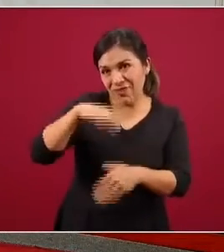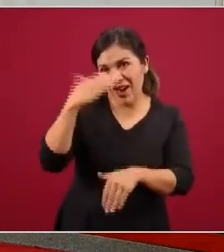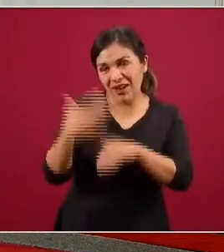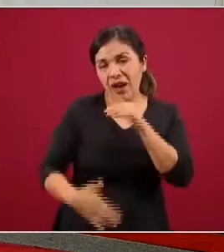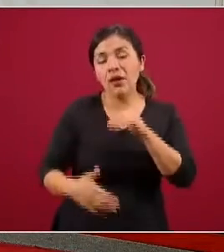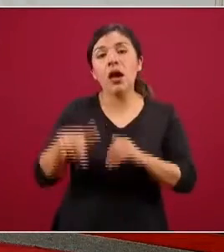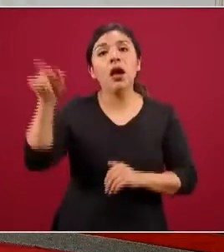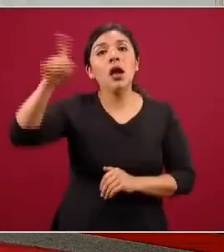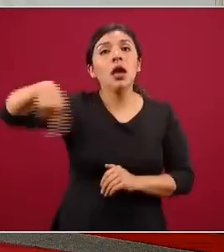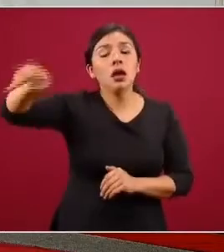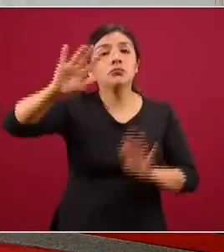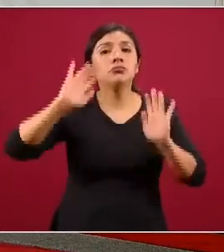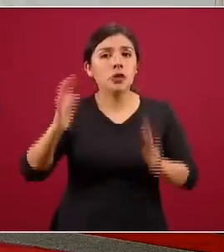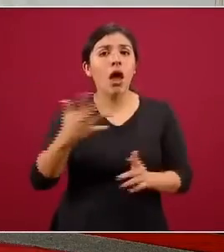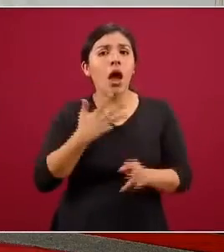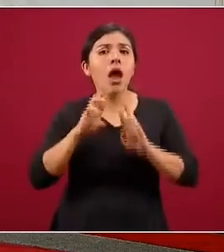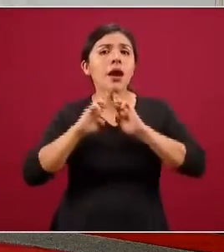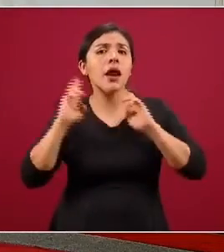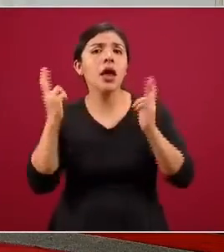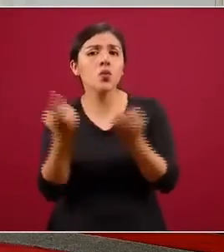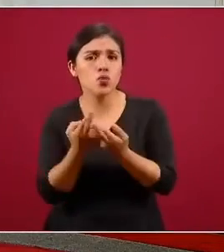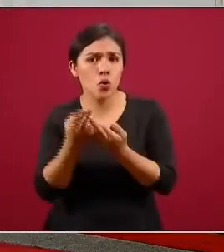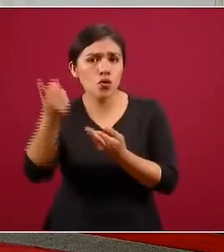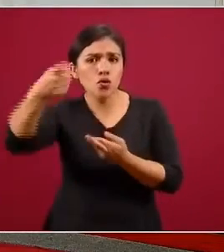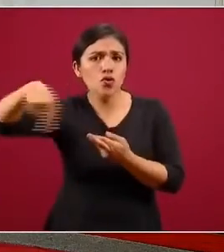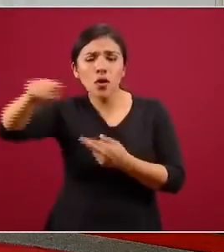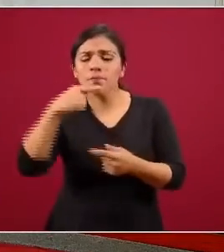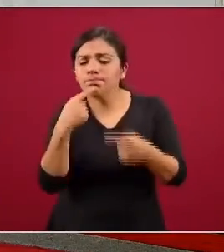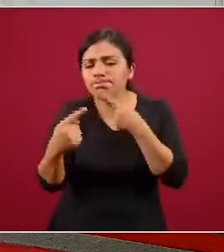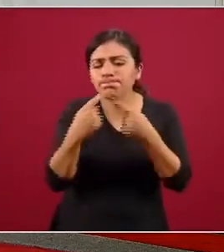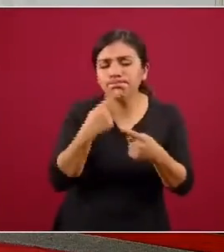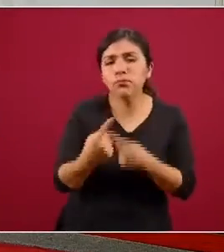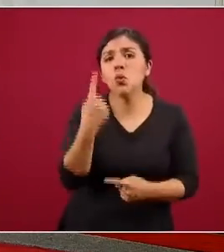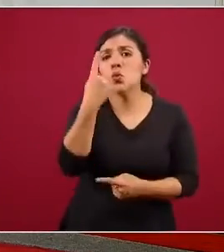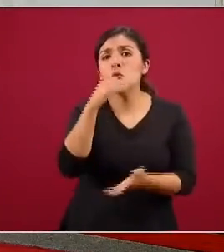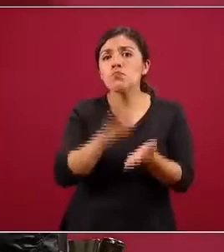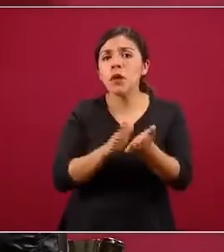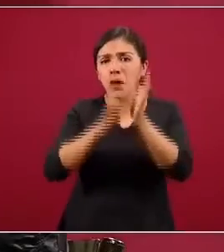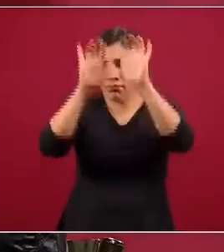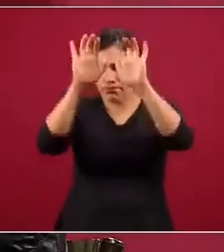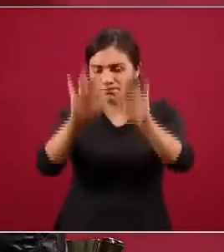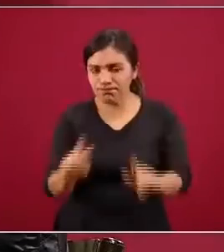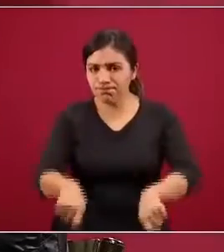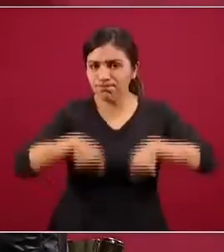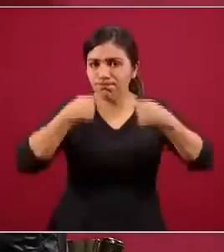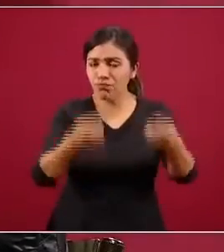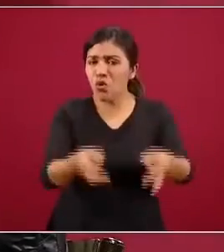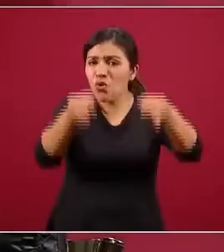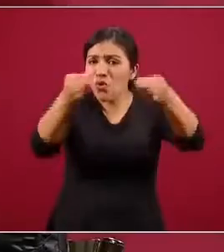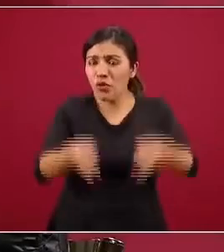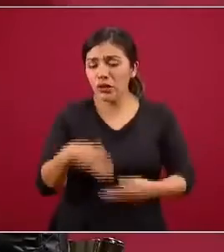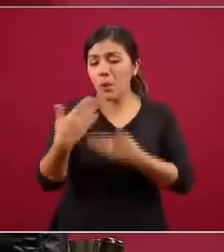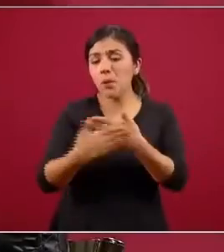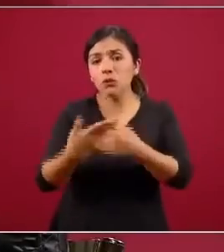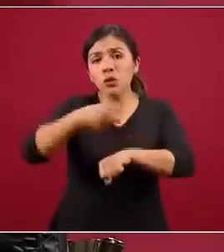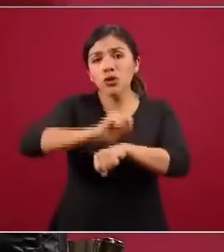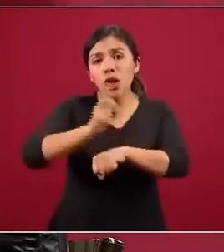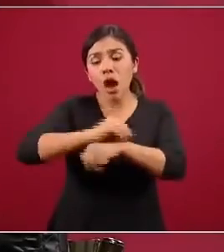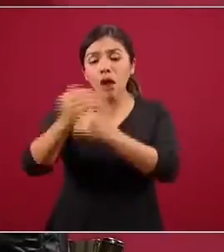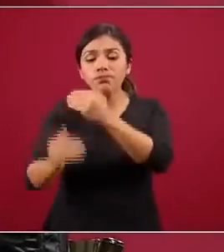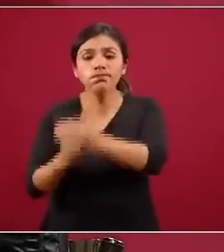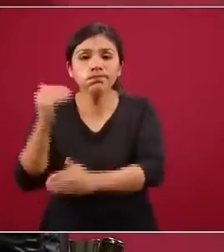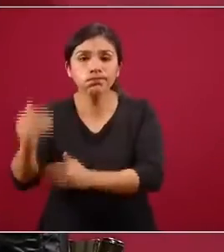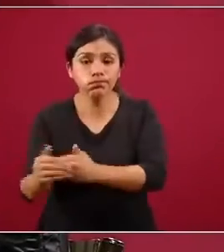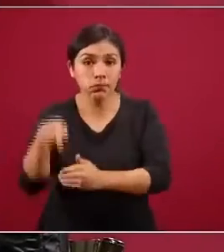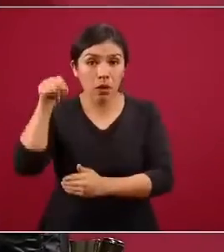terminando, ellos tuvieron una reunión en donde definieron ya un documento que va a ser oficial en los siguientes días, es decir, va a